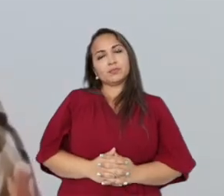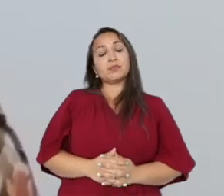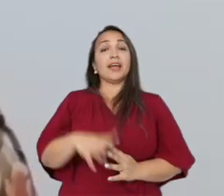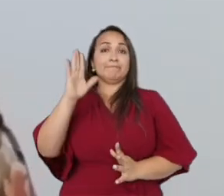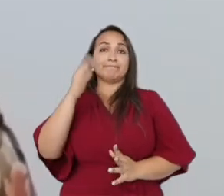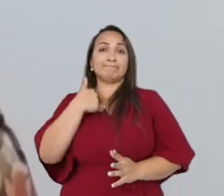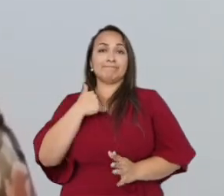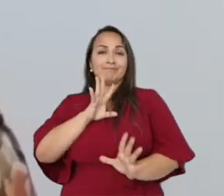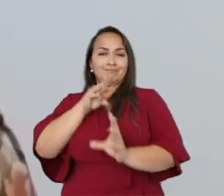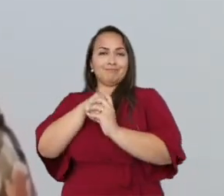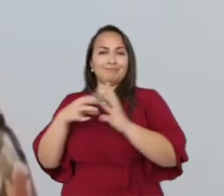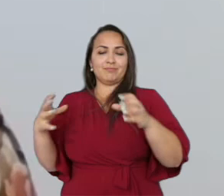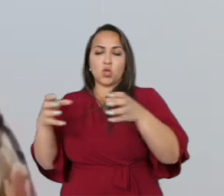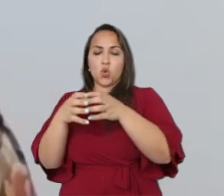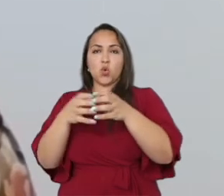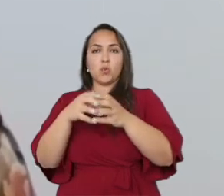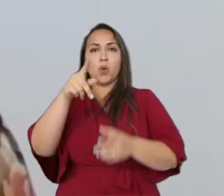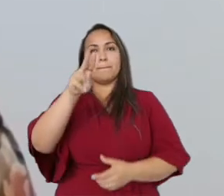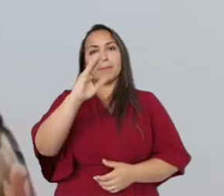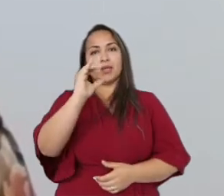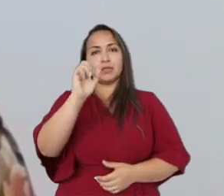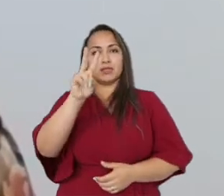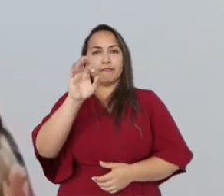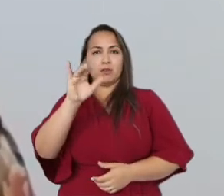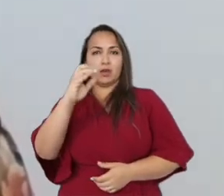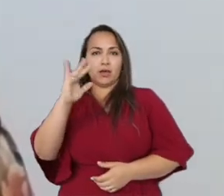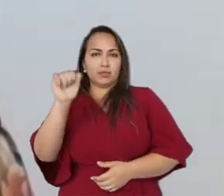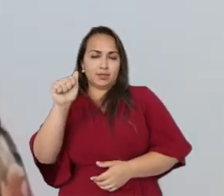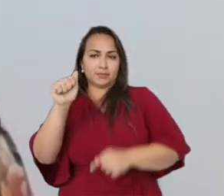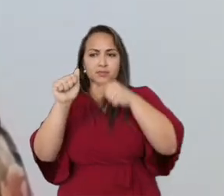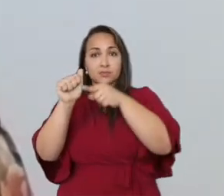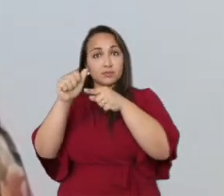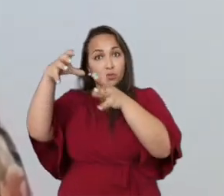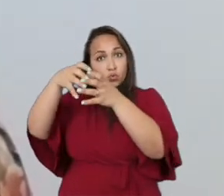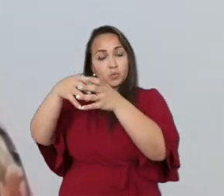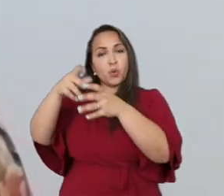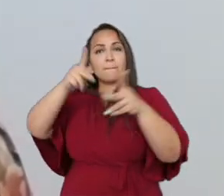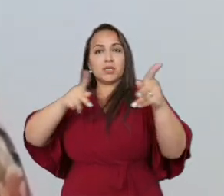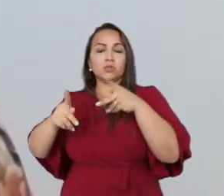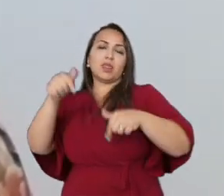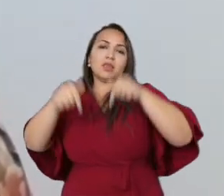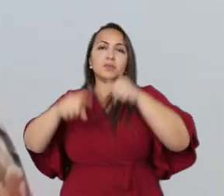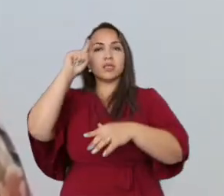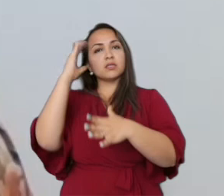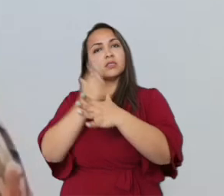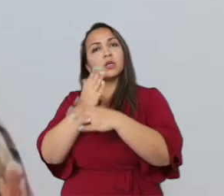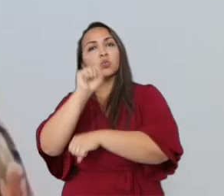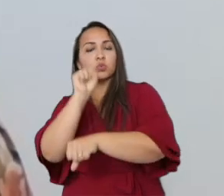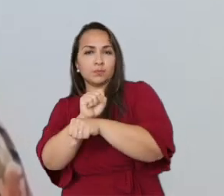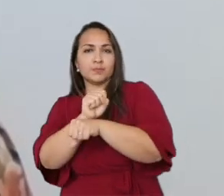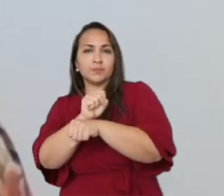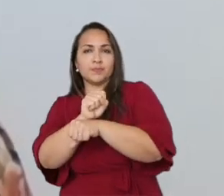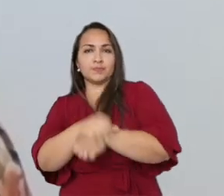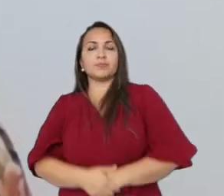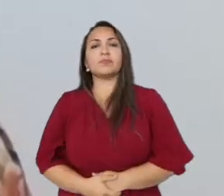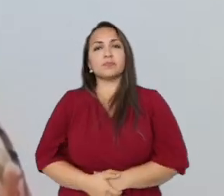yo pertenezco al grupo La Perseverancia de Personas con Discapacidad Psicosocial, Más